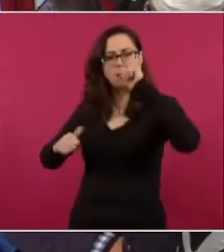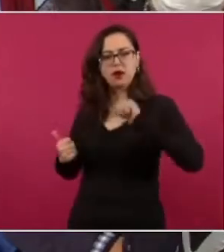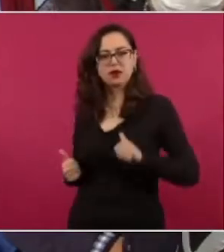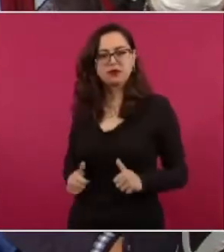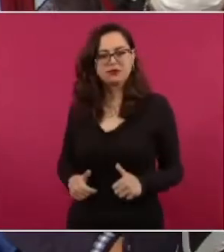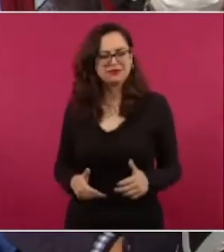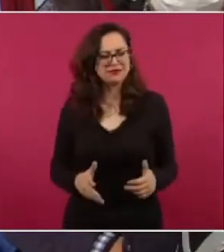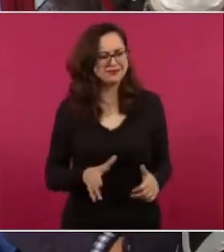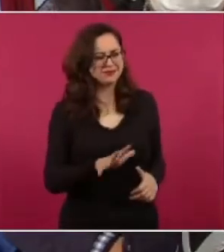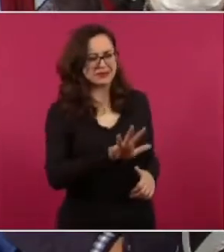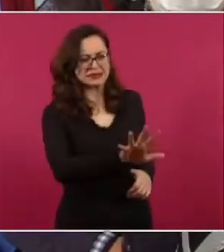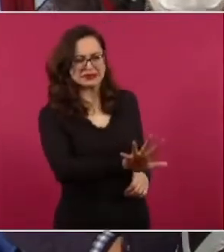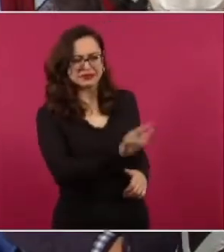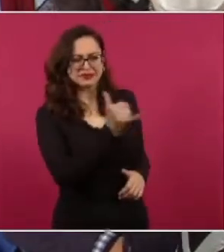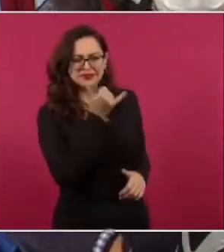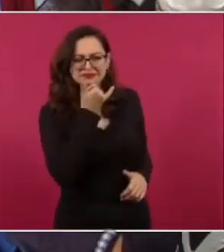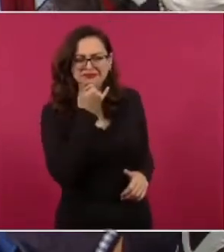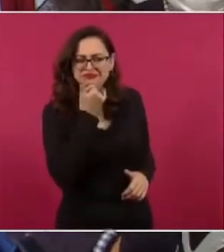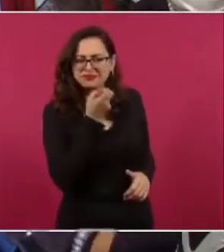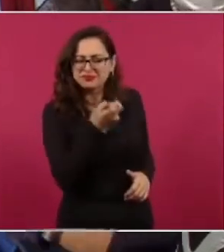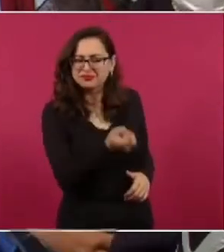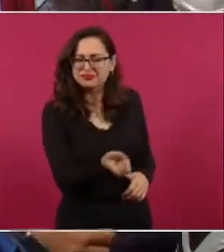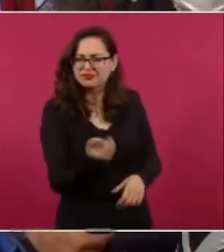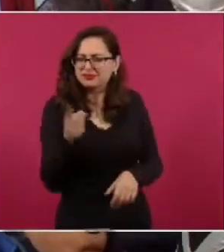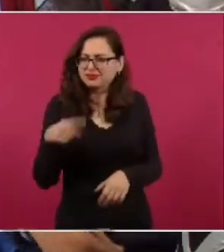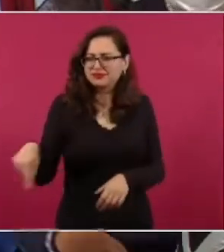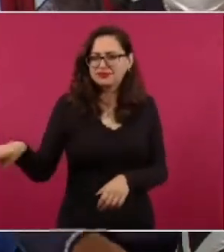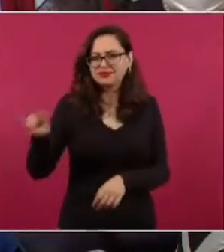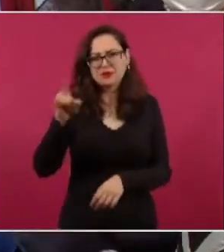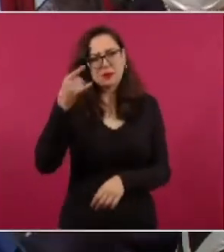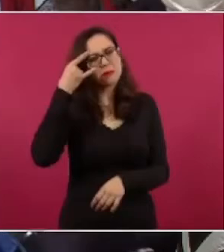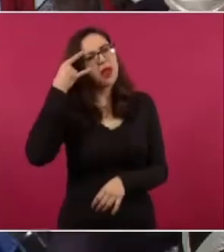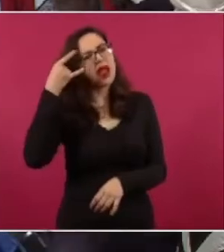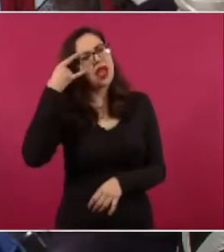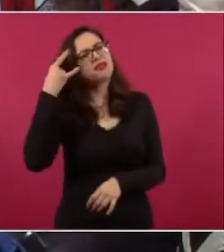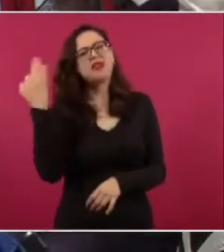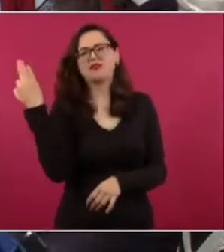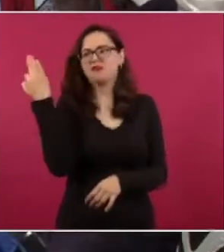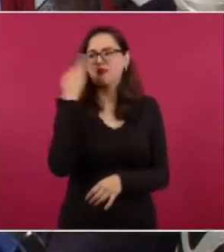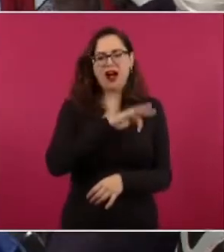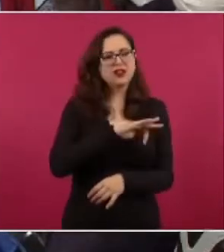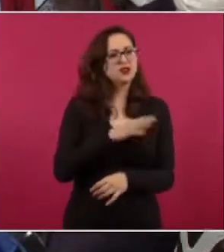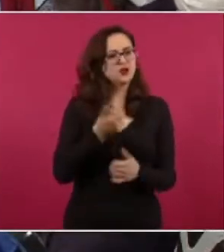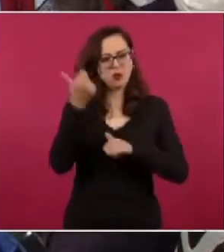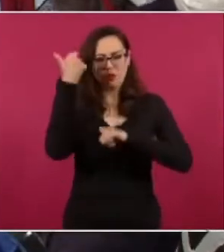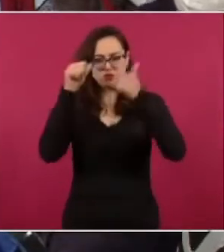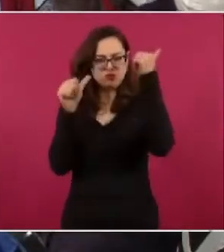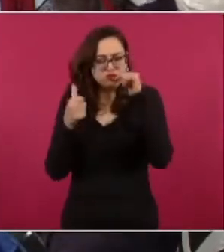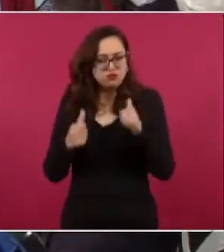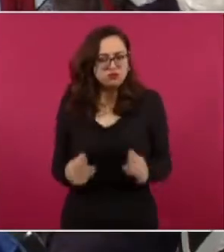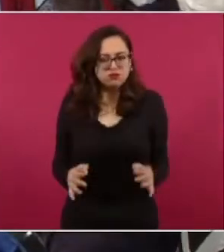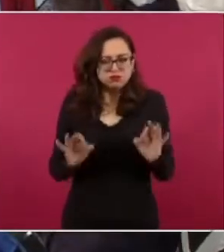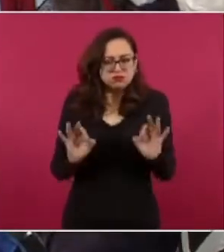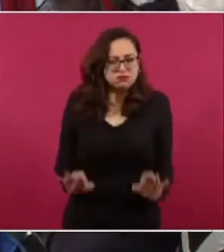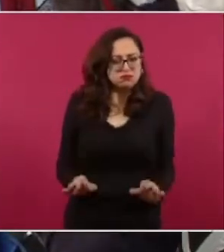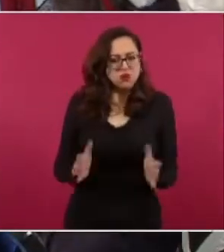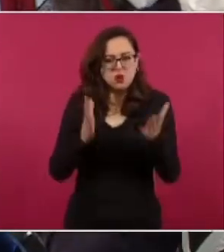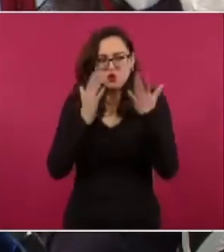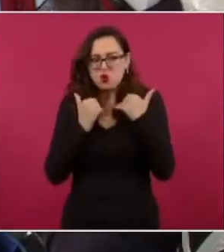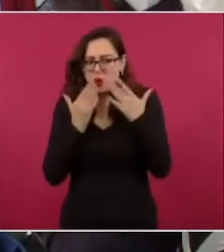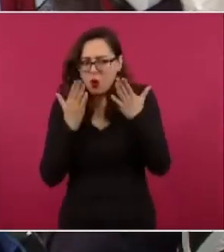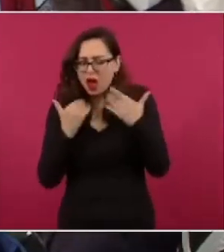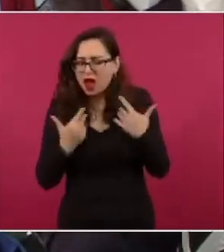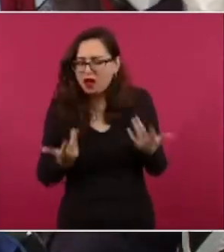una maestría no lo avala ni los capacita quirúrgicamente para realizar estos procedimientos